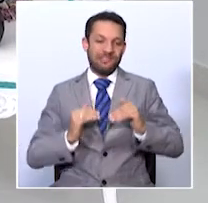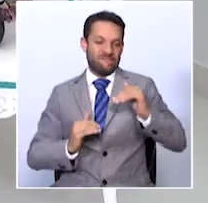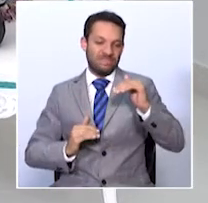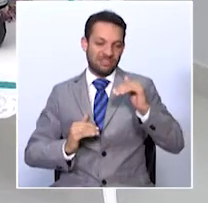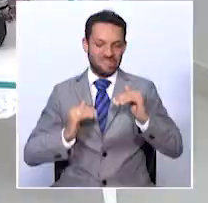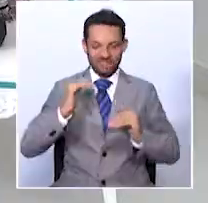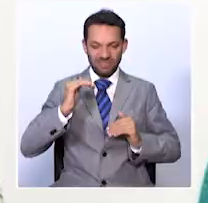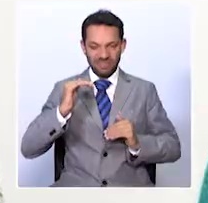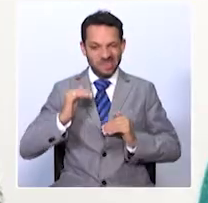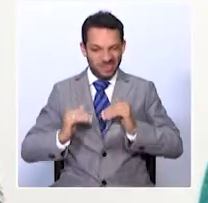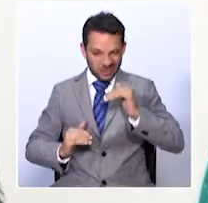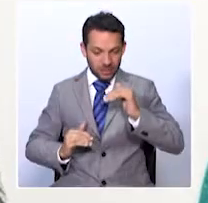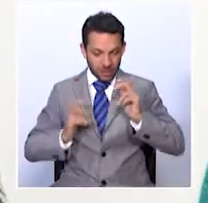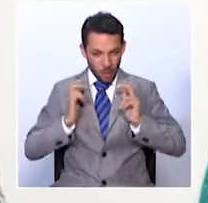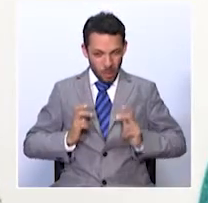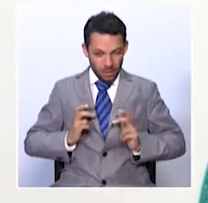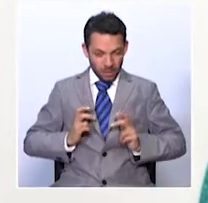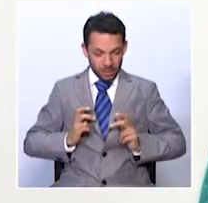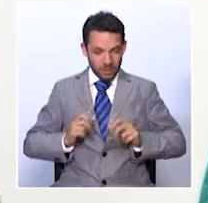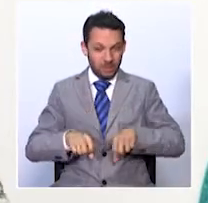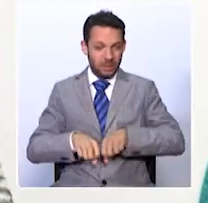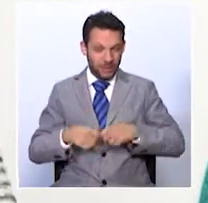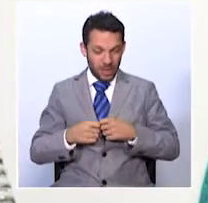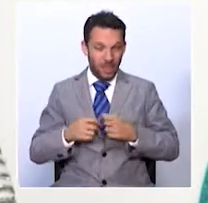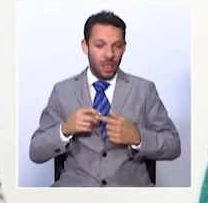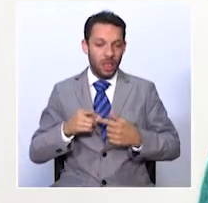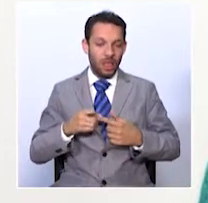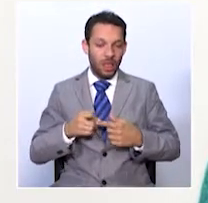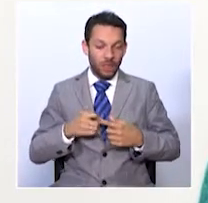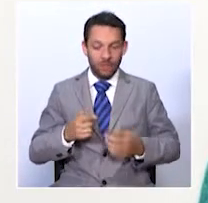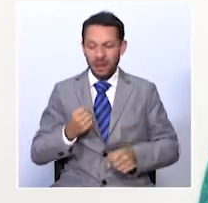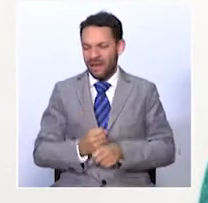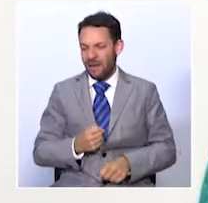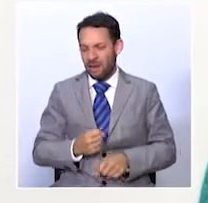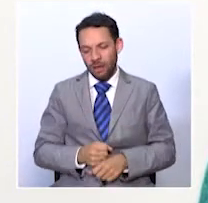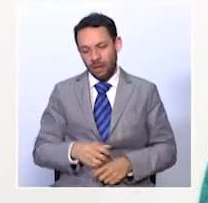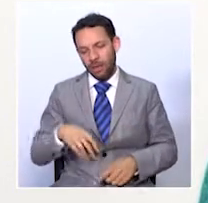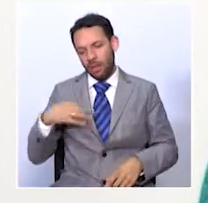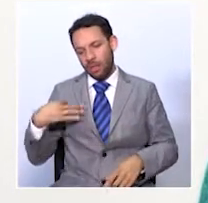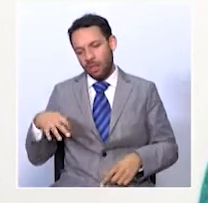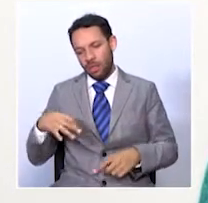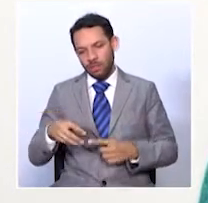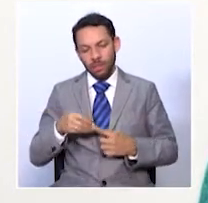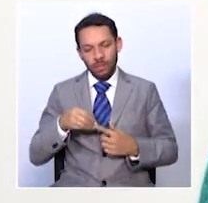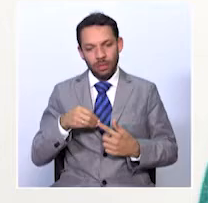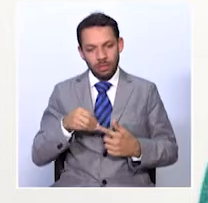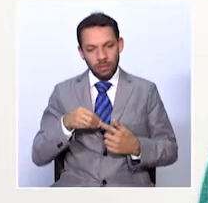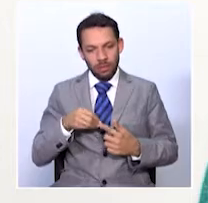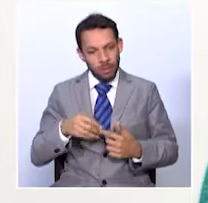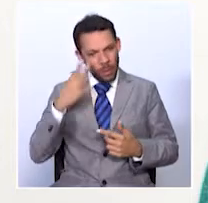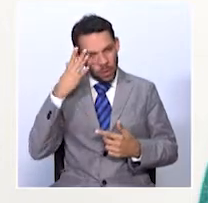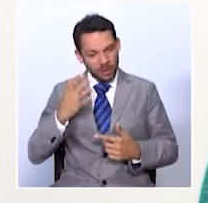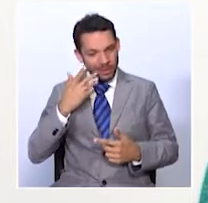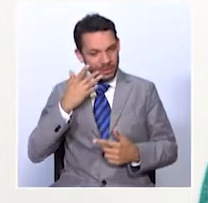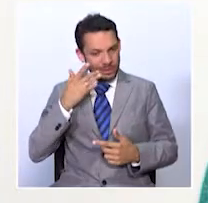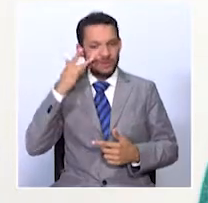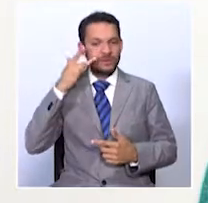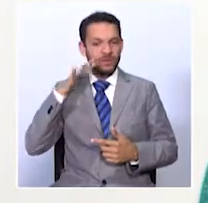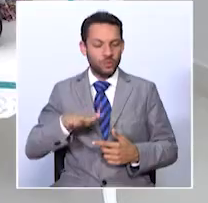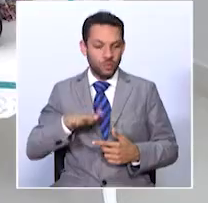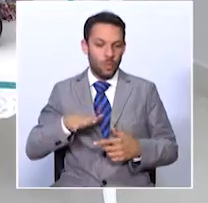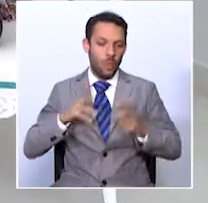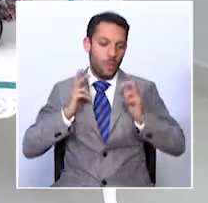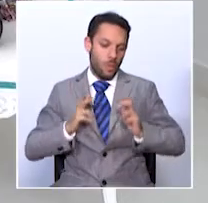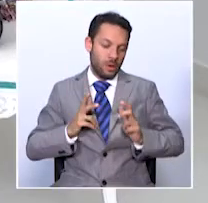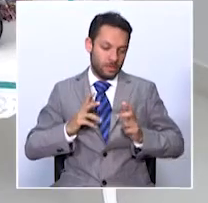tenemos, por ese como sin alientos de trabajar. Eso es por la acidez del cuerpo. Entonces eso lo tenemos